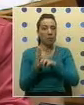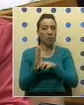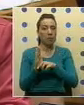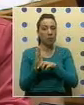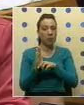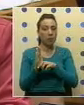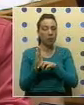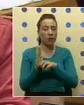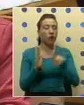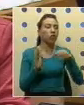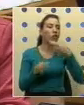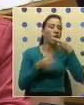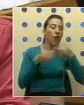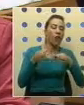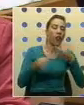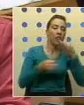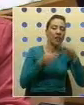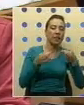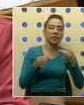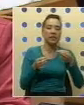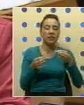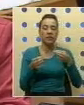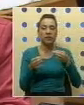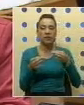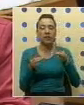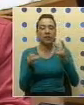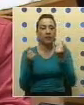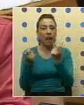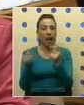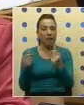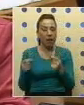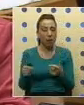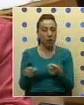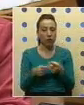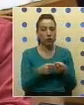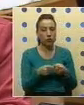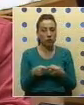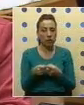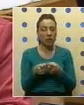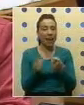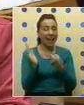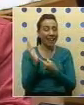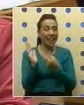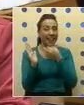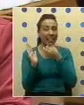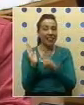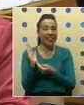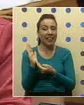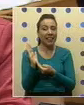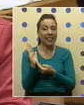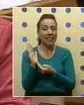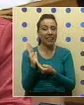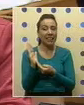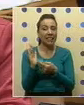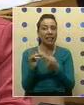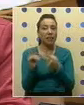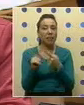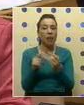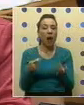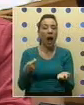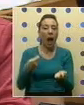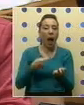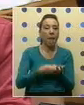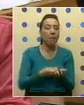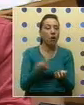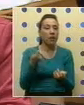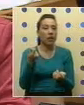mucho que aquí se diga que van a ir ya a ser evaluados socialmente, se plantea que estos se considerarán a través del aporte y